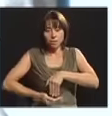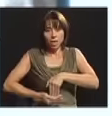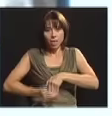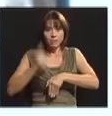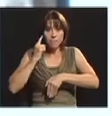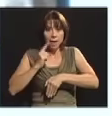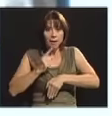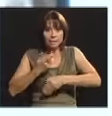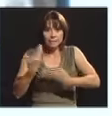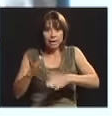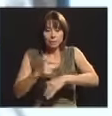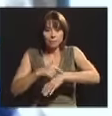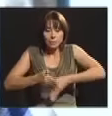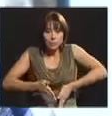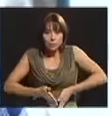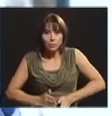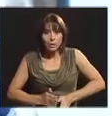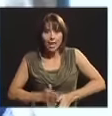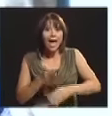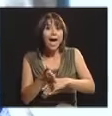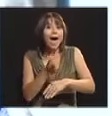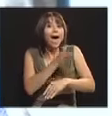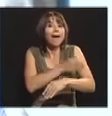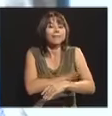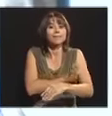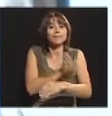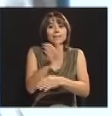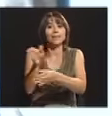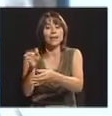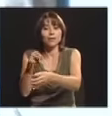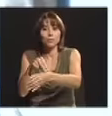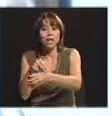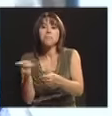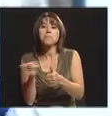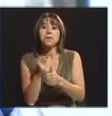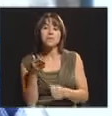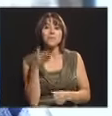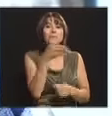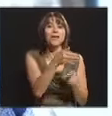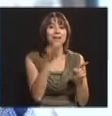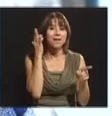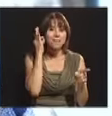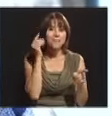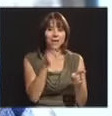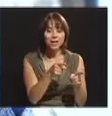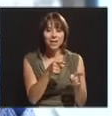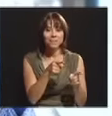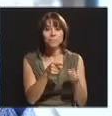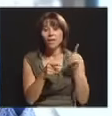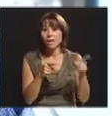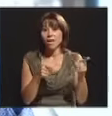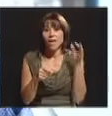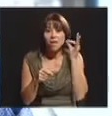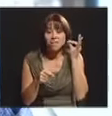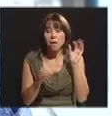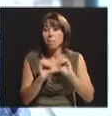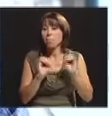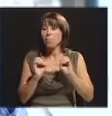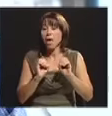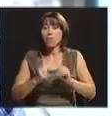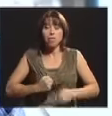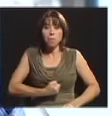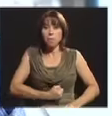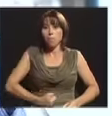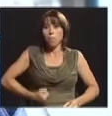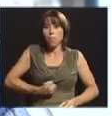las señoras y antes de de pasar para el hospital pasaron de ella y ella sin sin sin